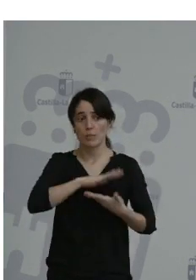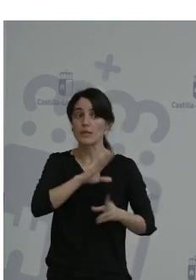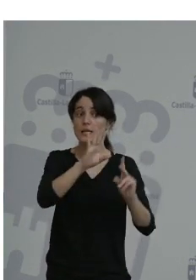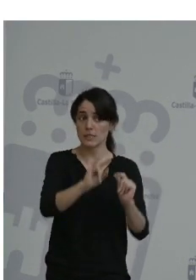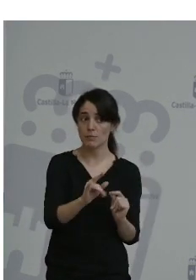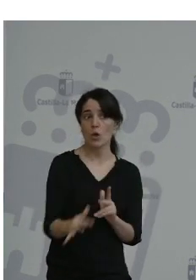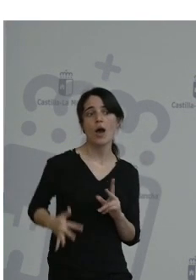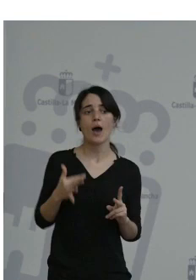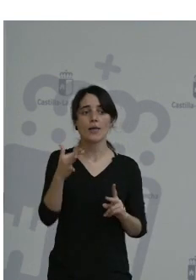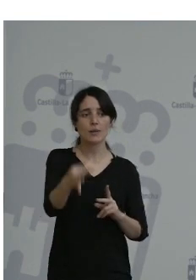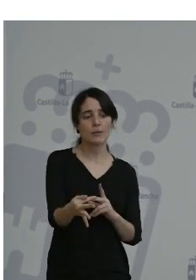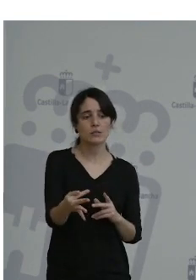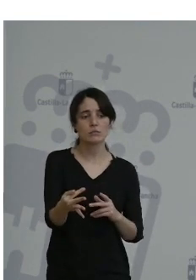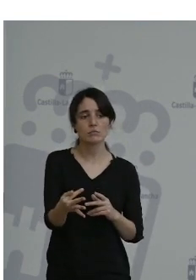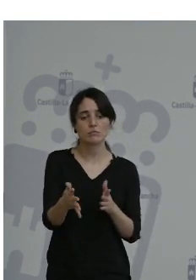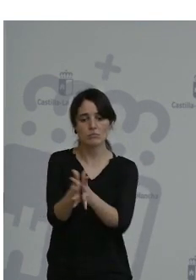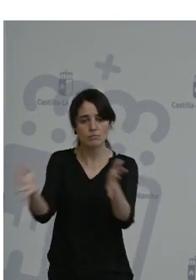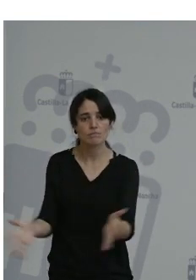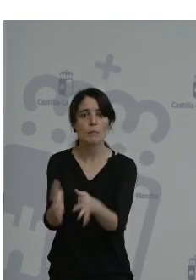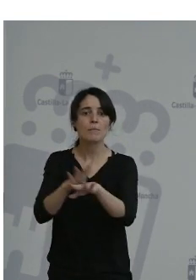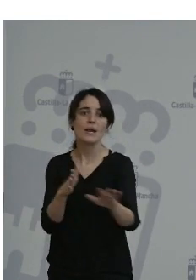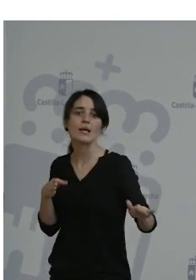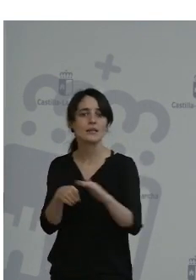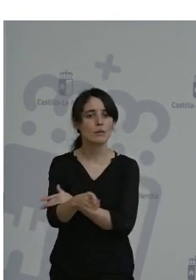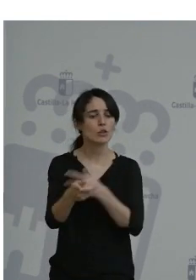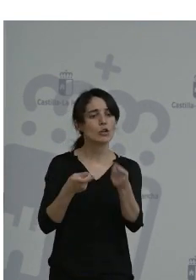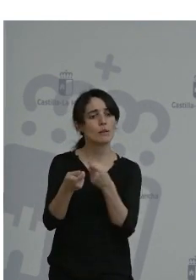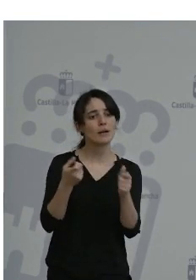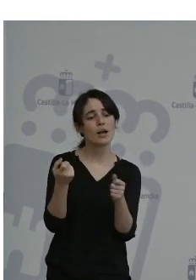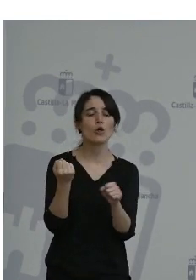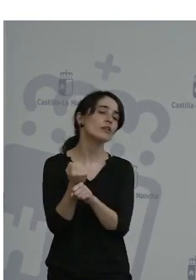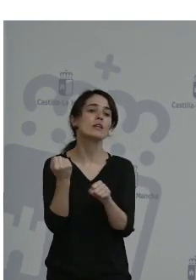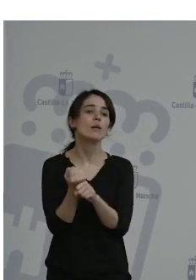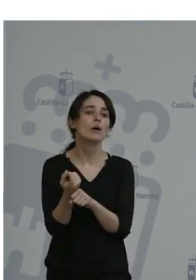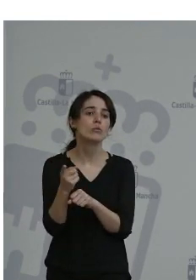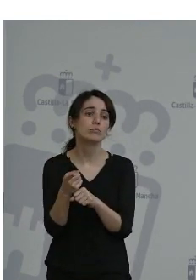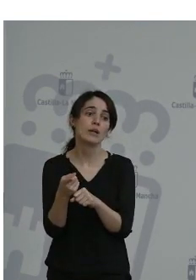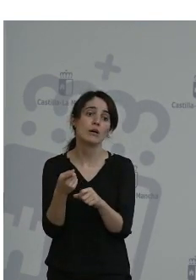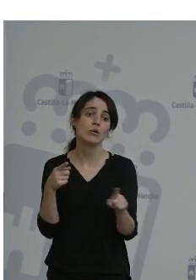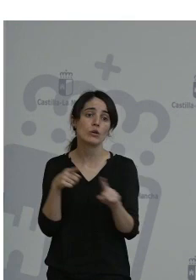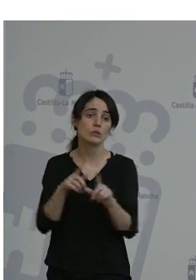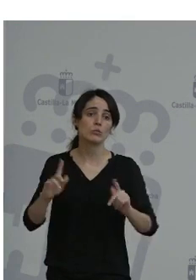en la intervención en el mercado de trabajo y las condiciones de este para hacerlo más inclusivo